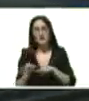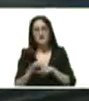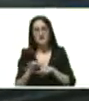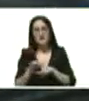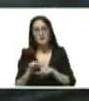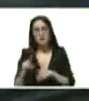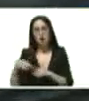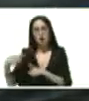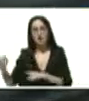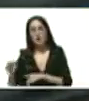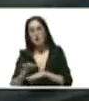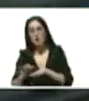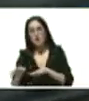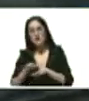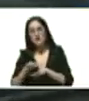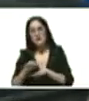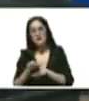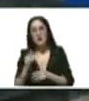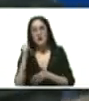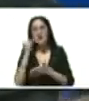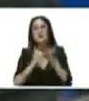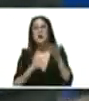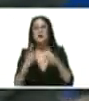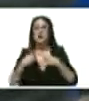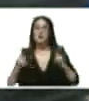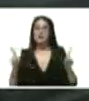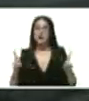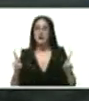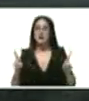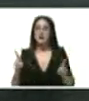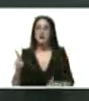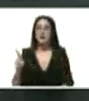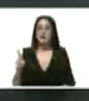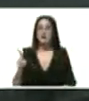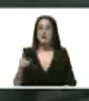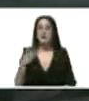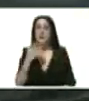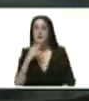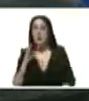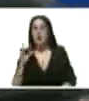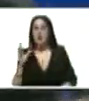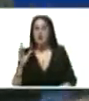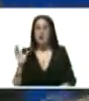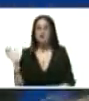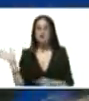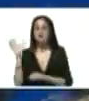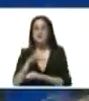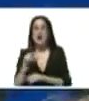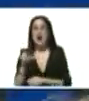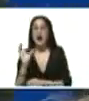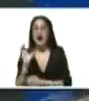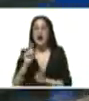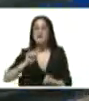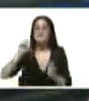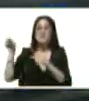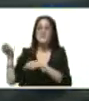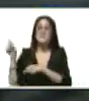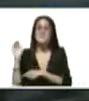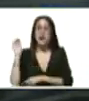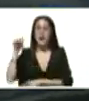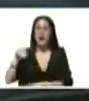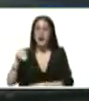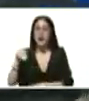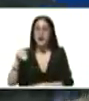otro municipio los tributos eran distintos. Si la carga estaba en Caracas y se iba a despachar a Maracay, bueno, tenía que